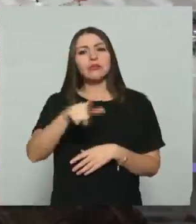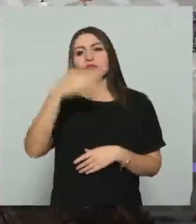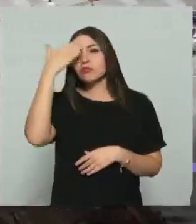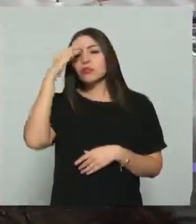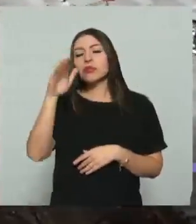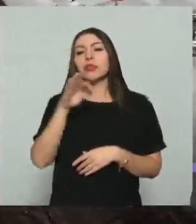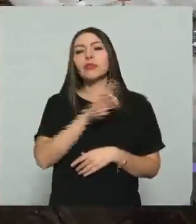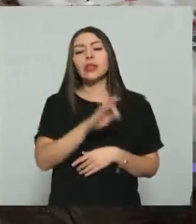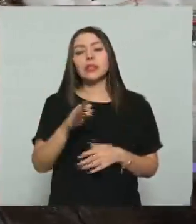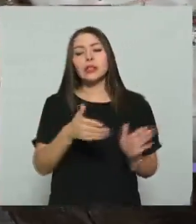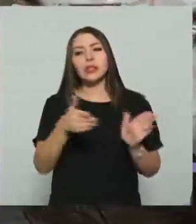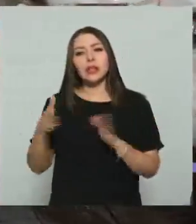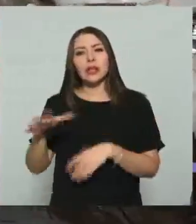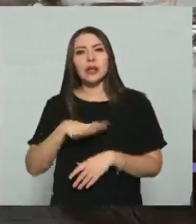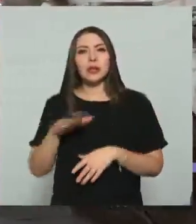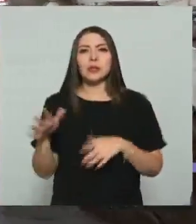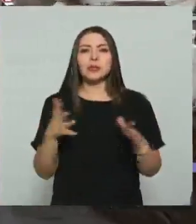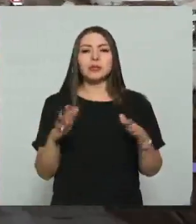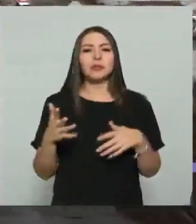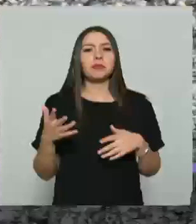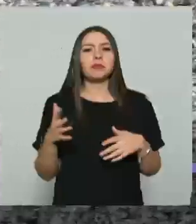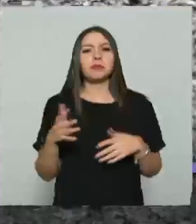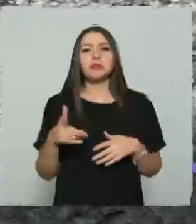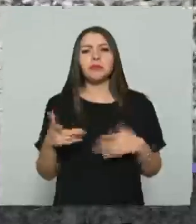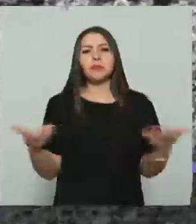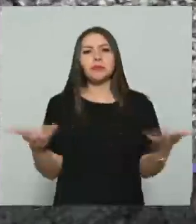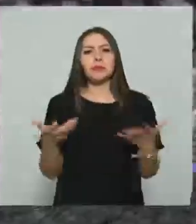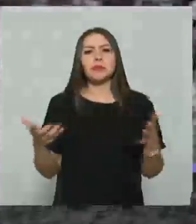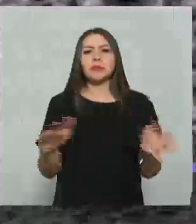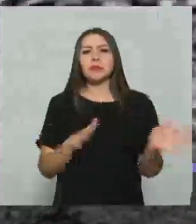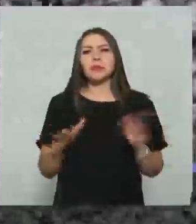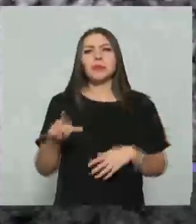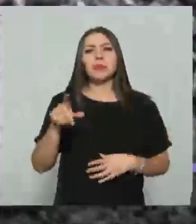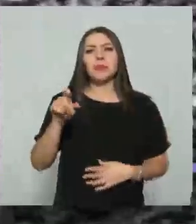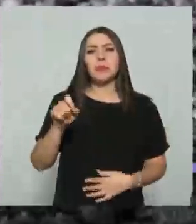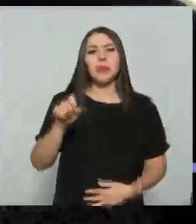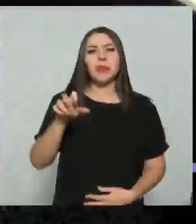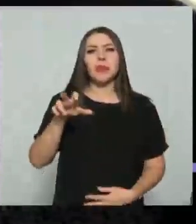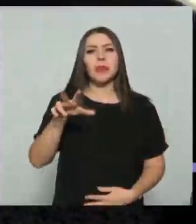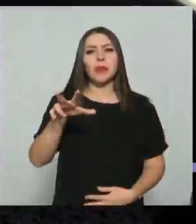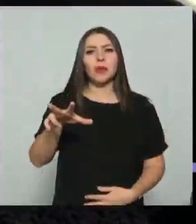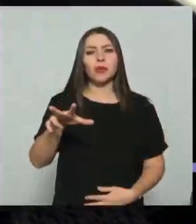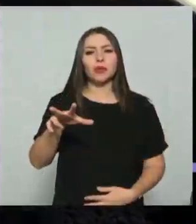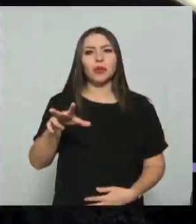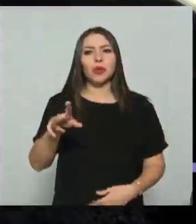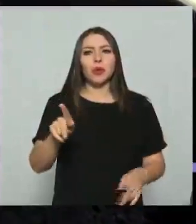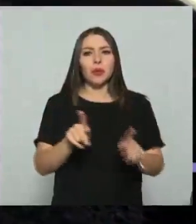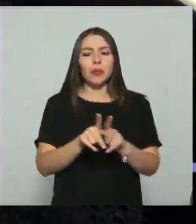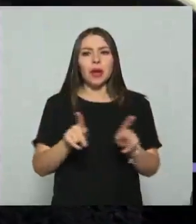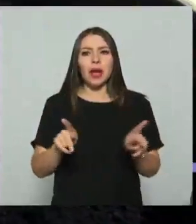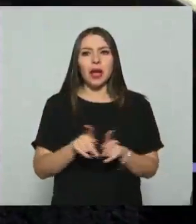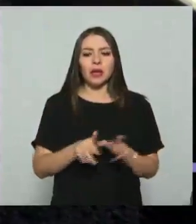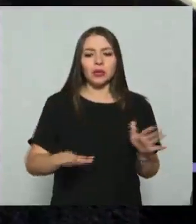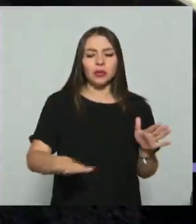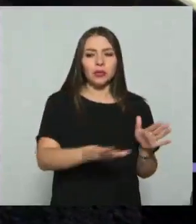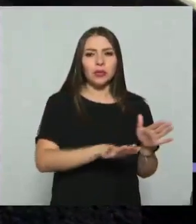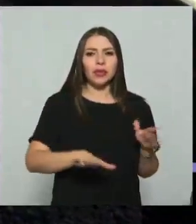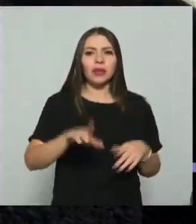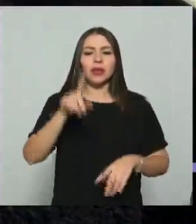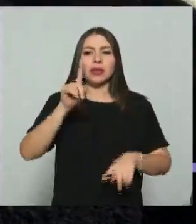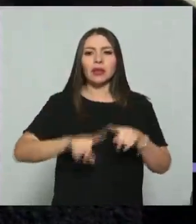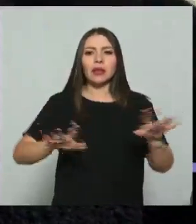Por ejemplo, se realizaron 28 patios de maniobra, se sustituyó el drenaje,